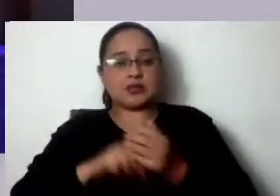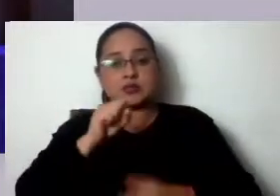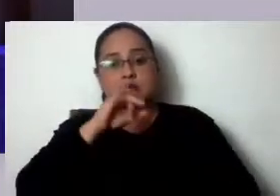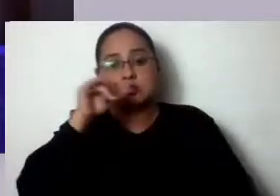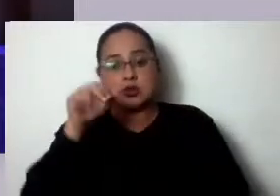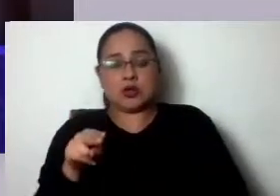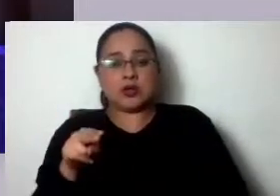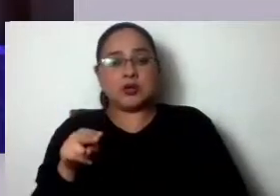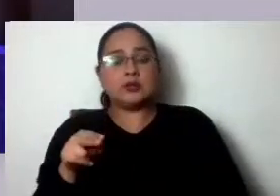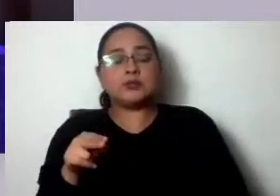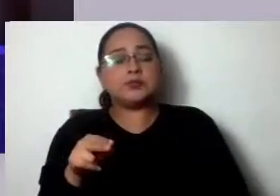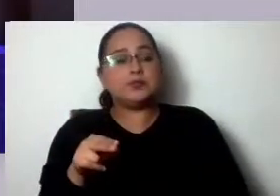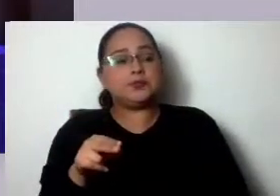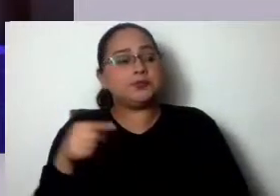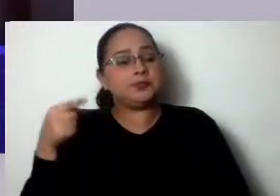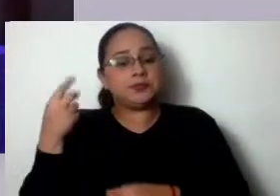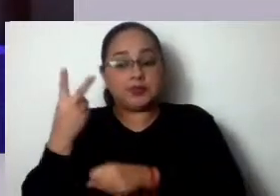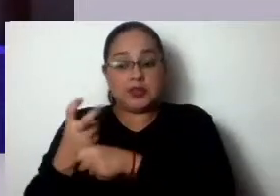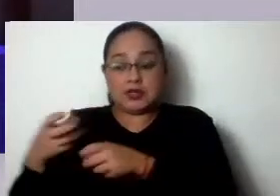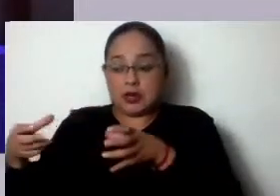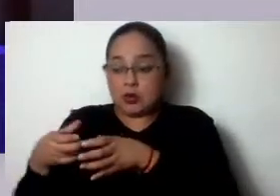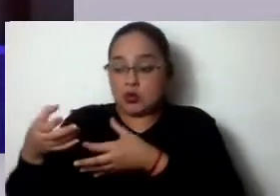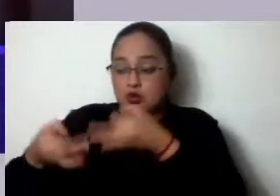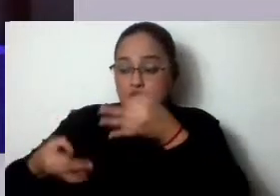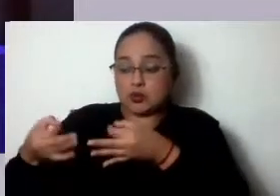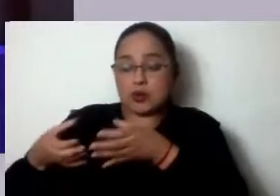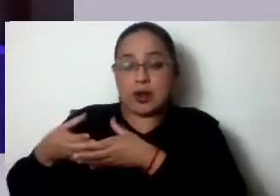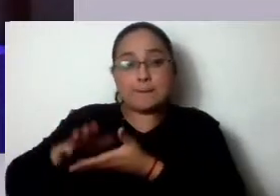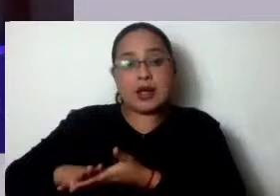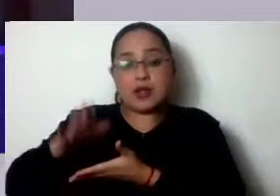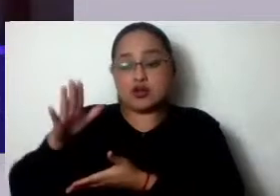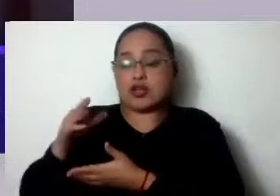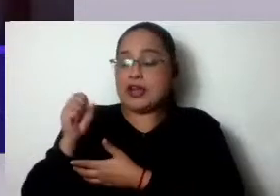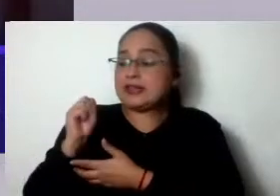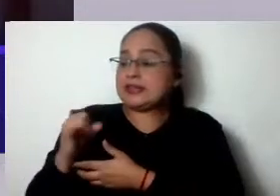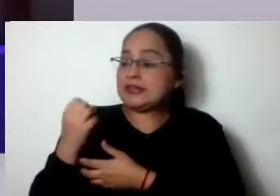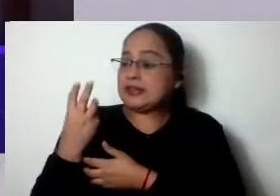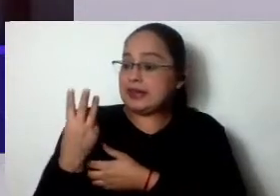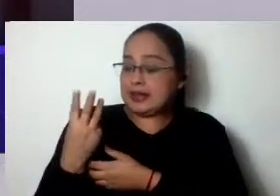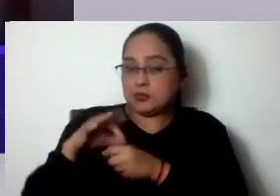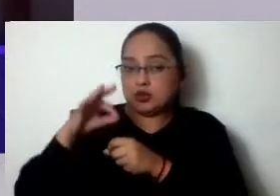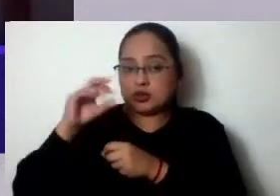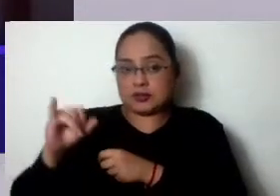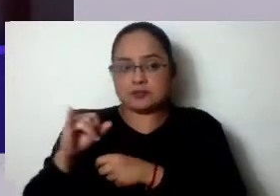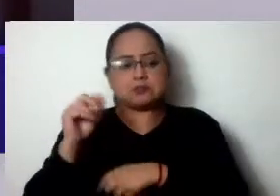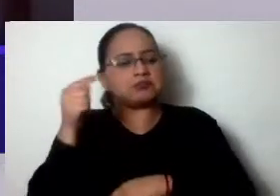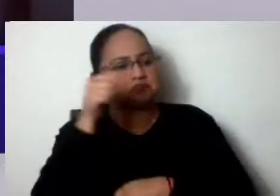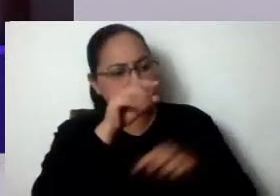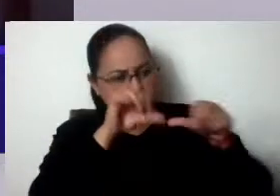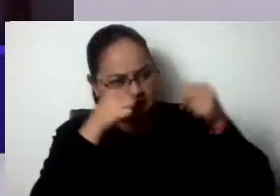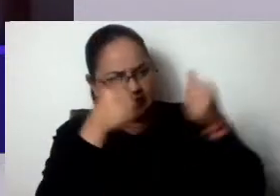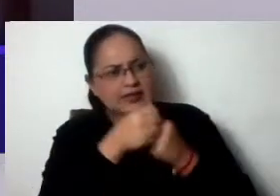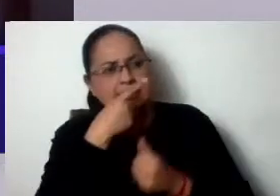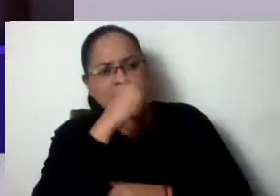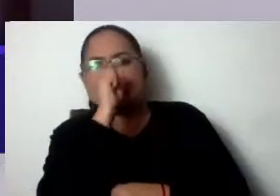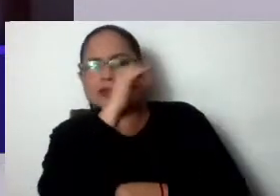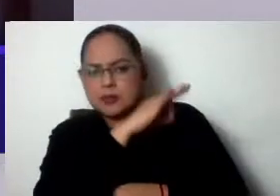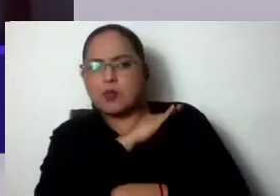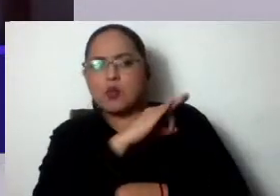un lado tenemos que la segunda sala por mayoría de 32 reconoció el interés legítimo de las asociaciones civiles